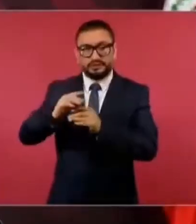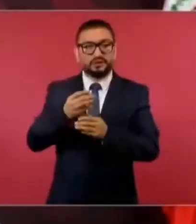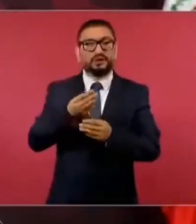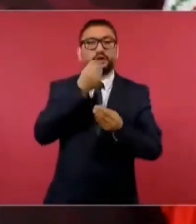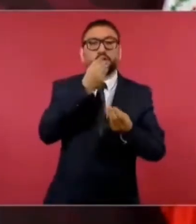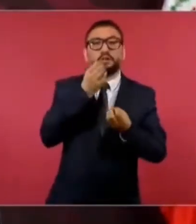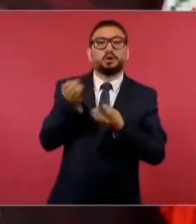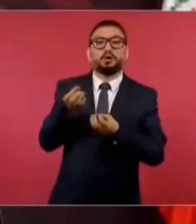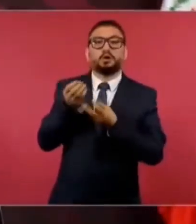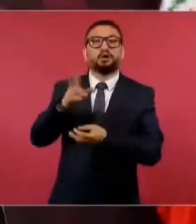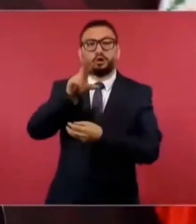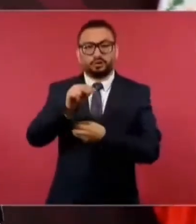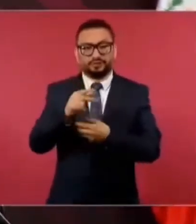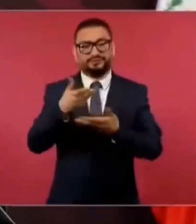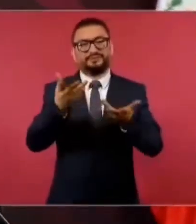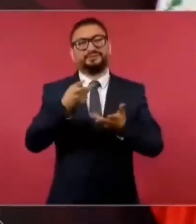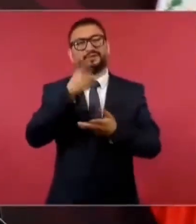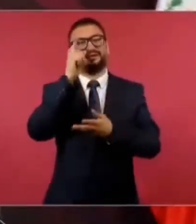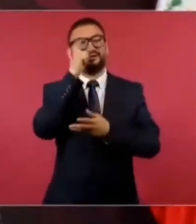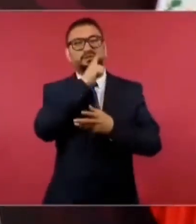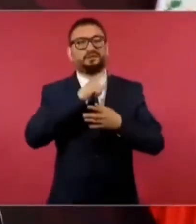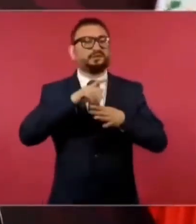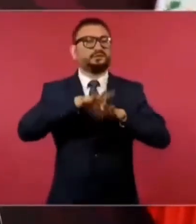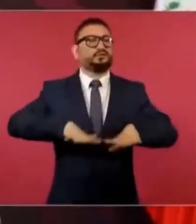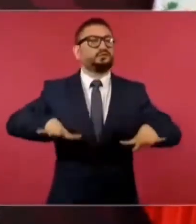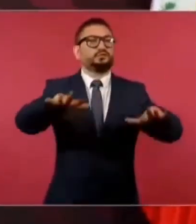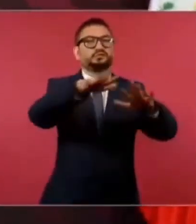Sí, nada más que no hay agua ni hay pescado.